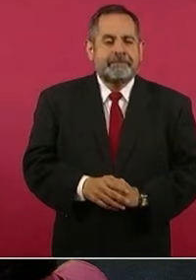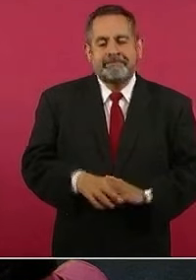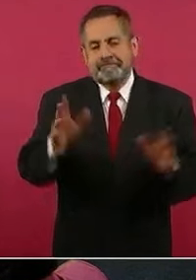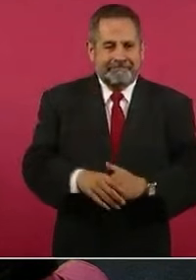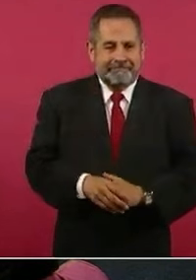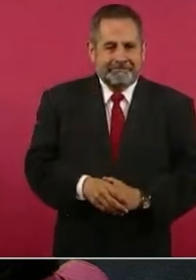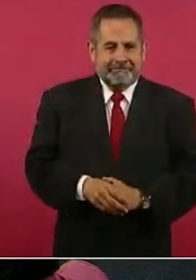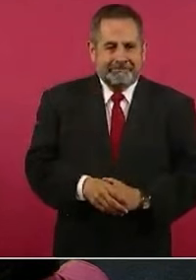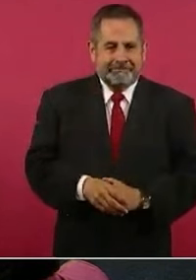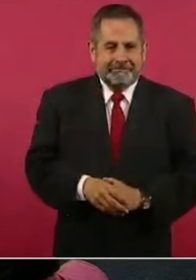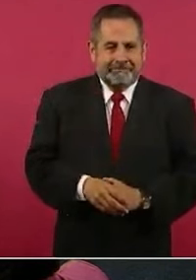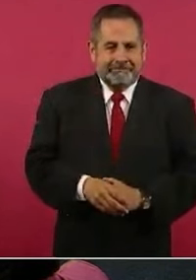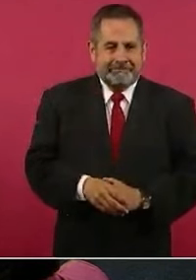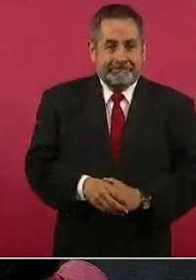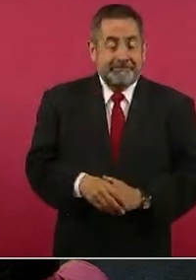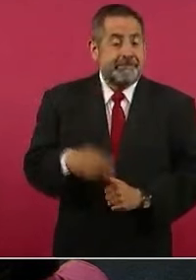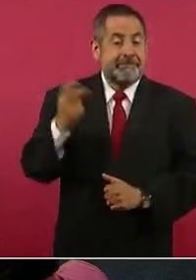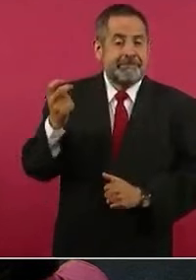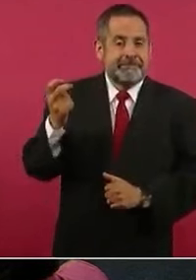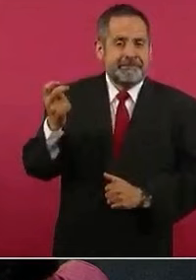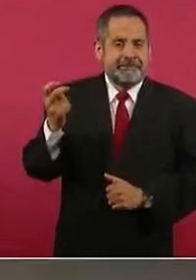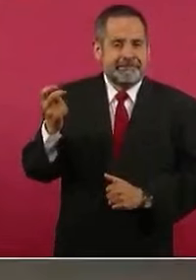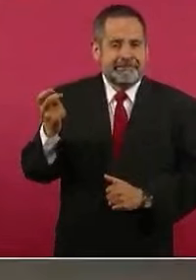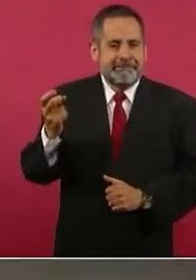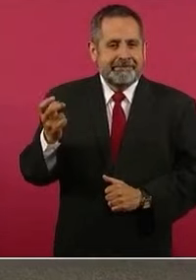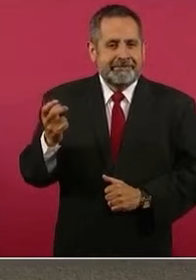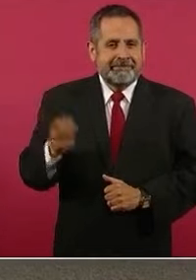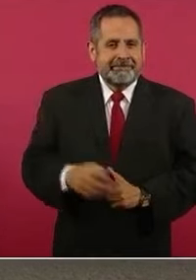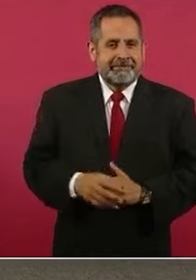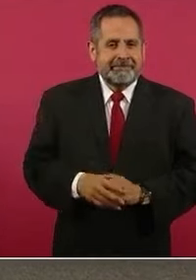vemos. Esto es.